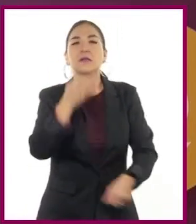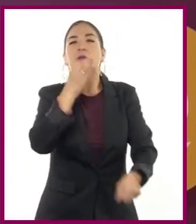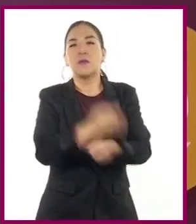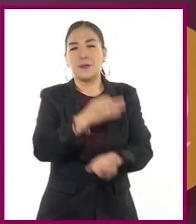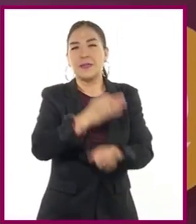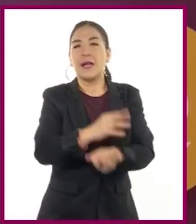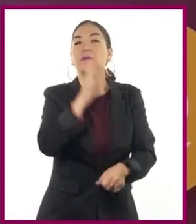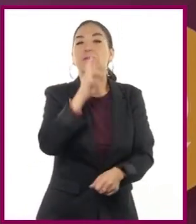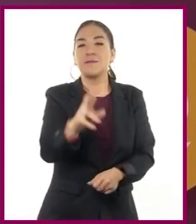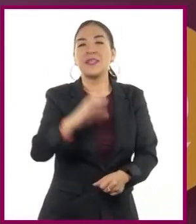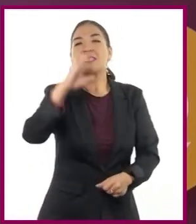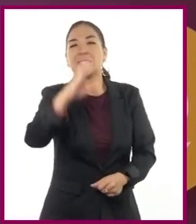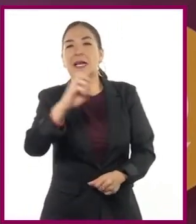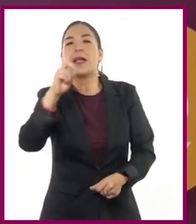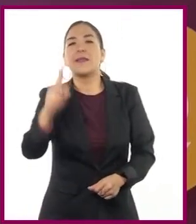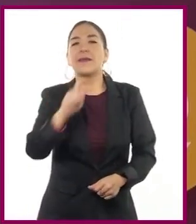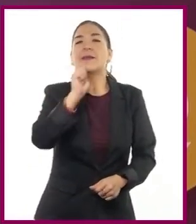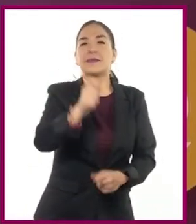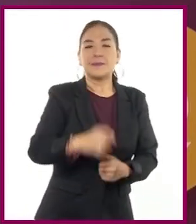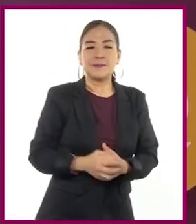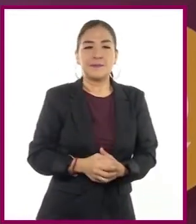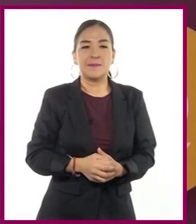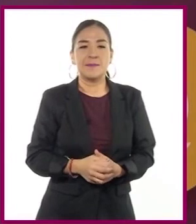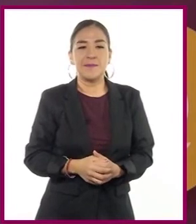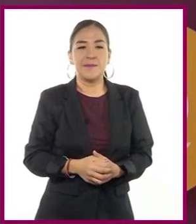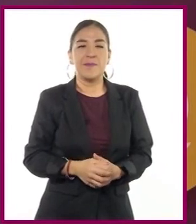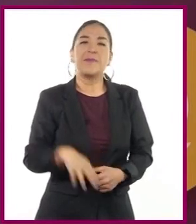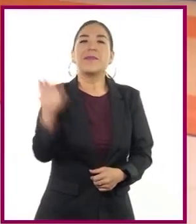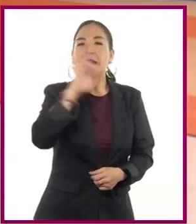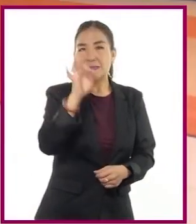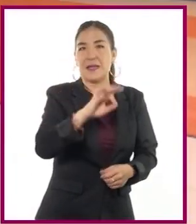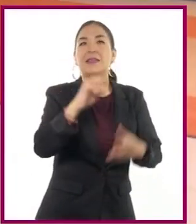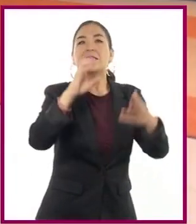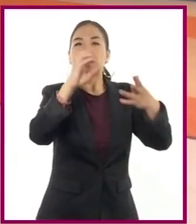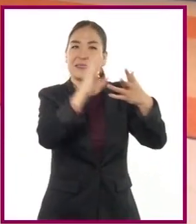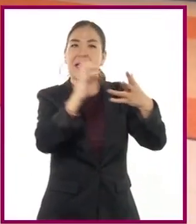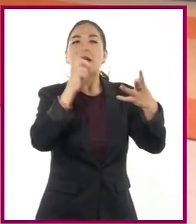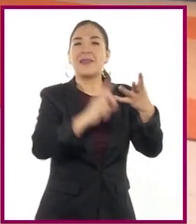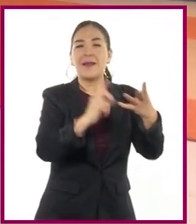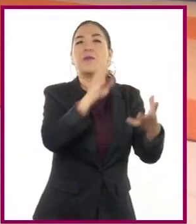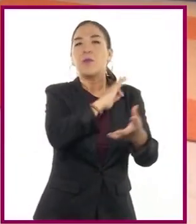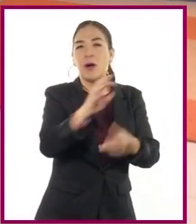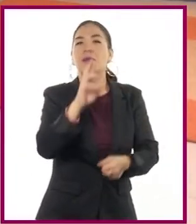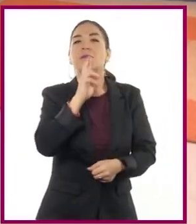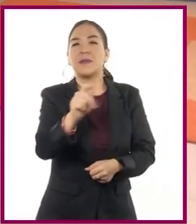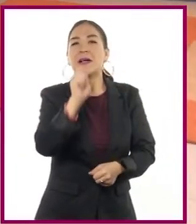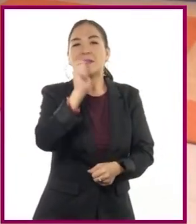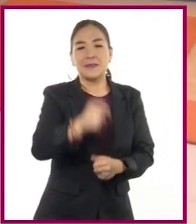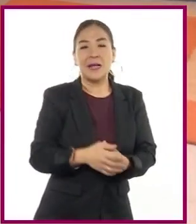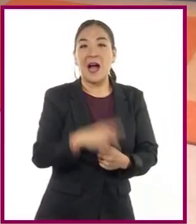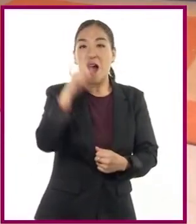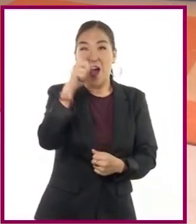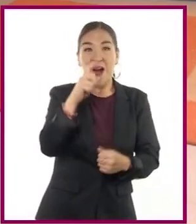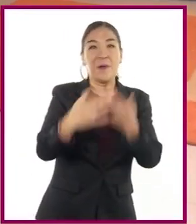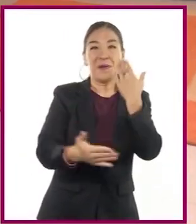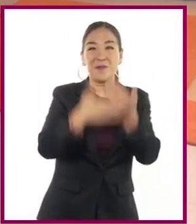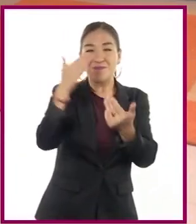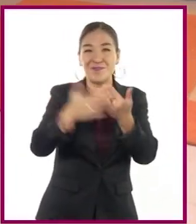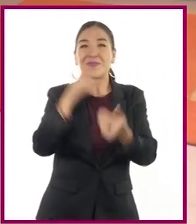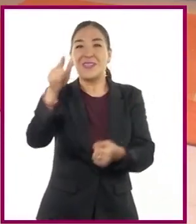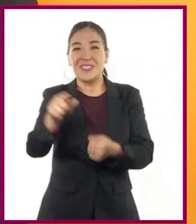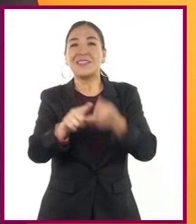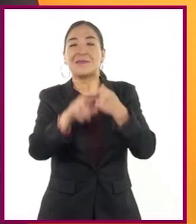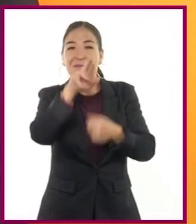C y D como una gran posibilidad. Si la escasez de agua es su preocupación